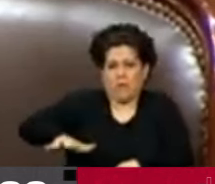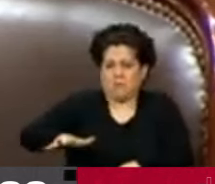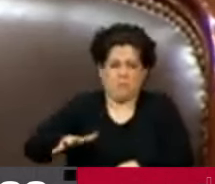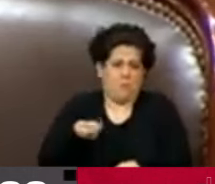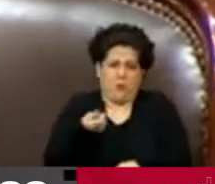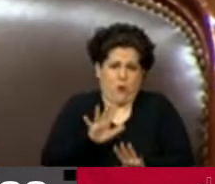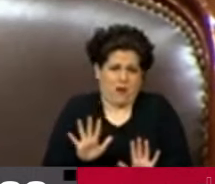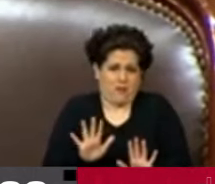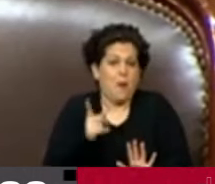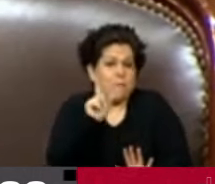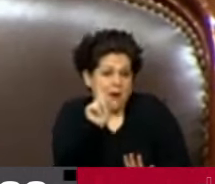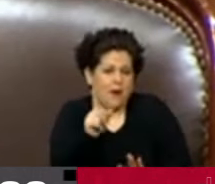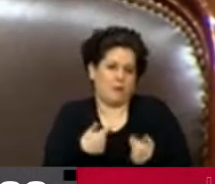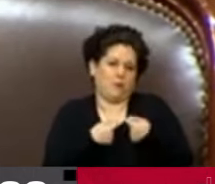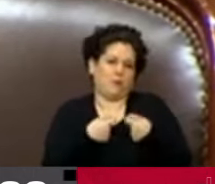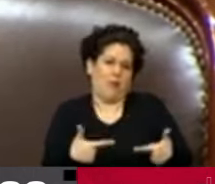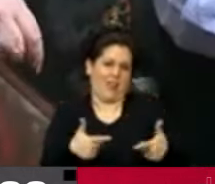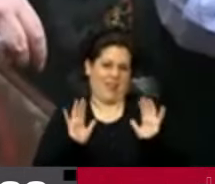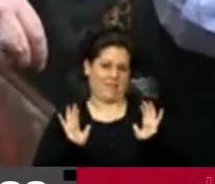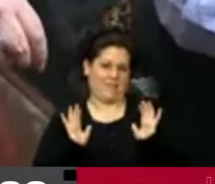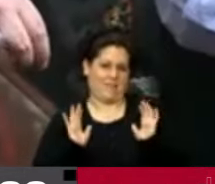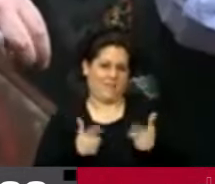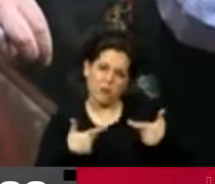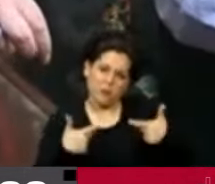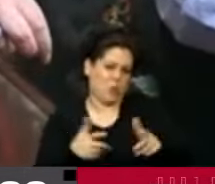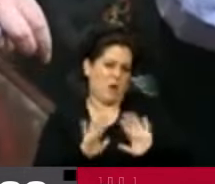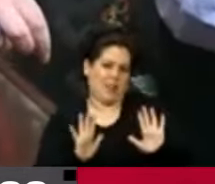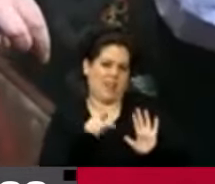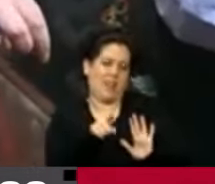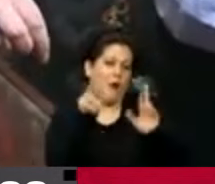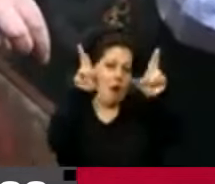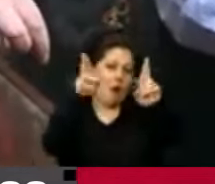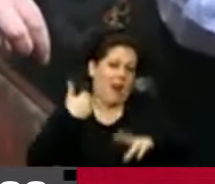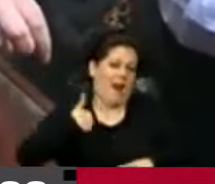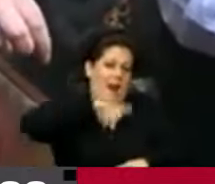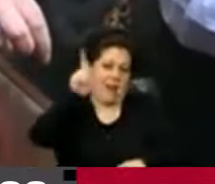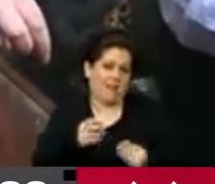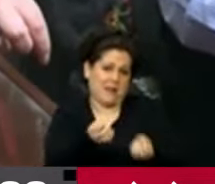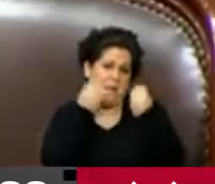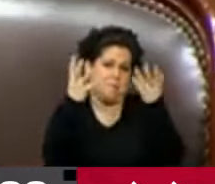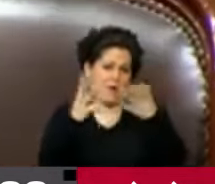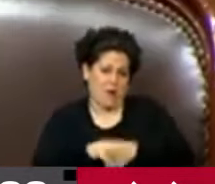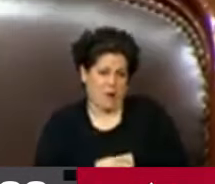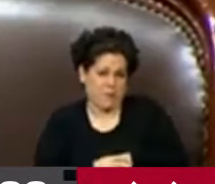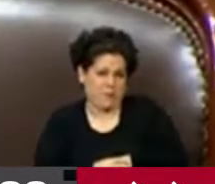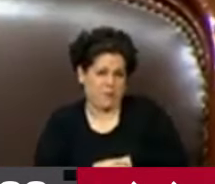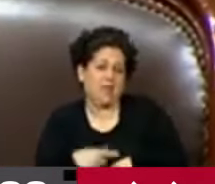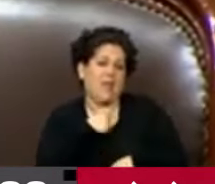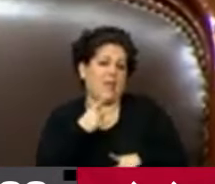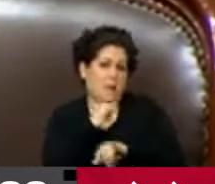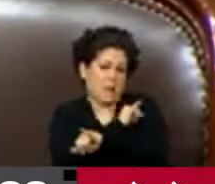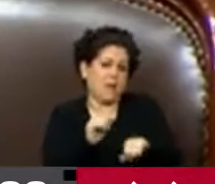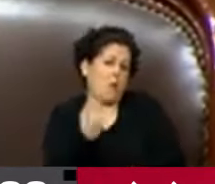suerte, expresidente, mucha suerte. Deseamos que le vaya bien a la Argentina. Quiero darle una primera mala